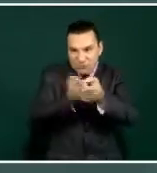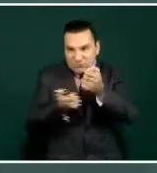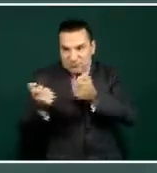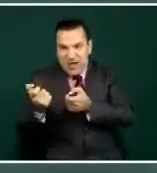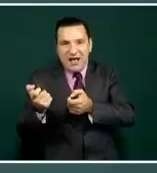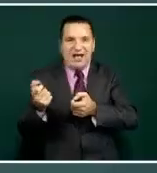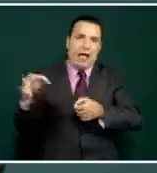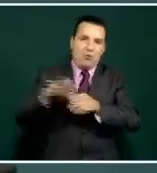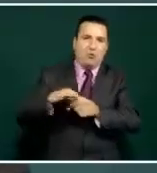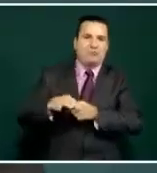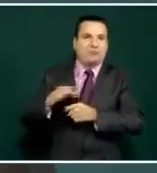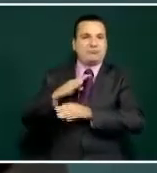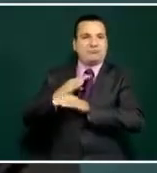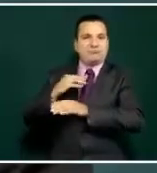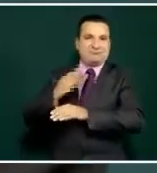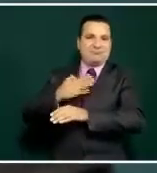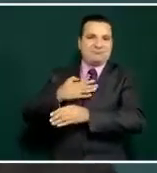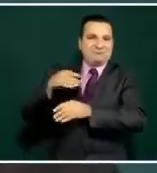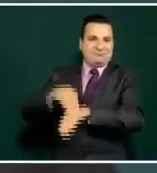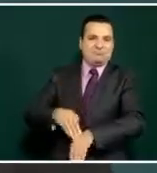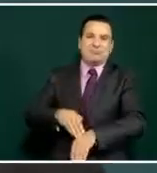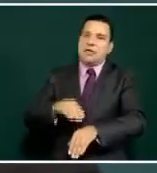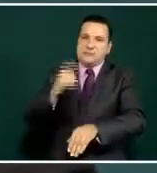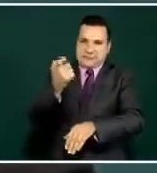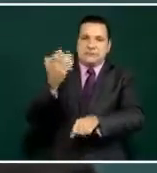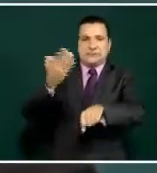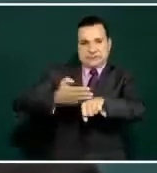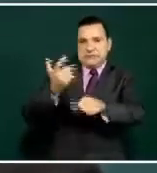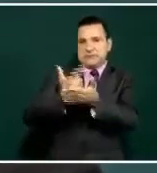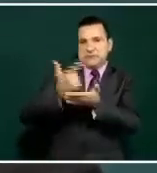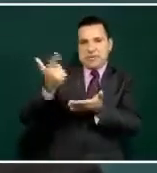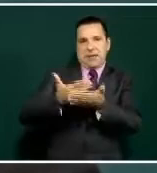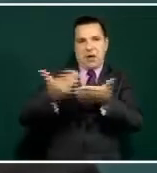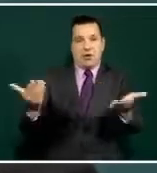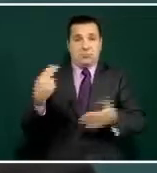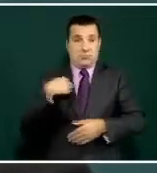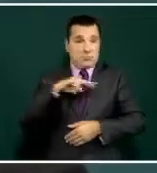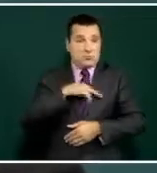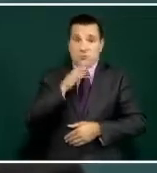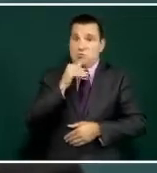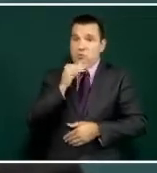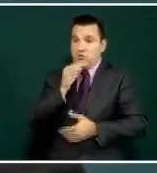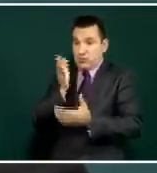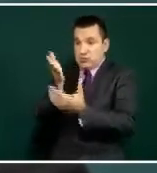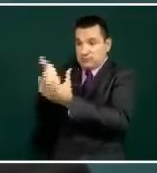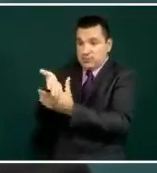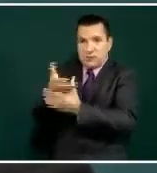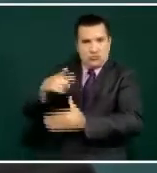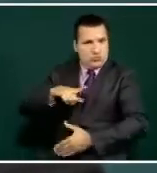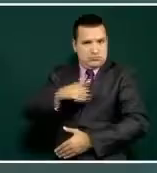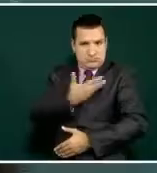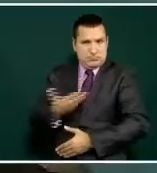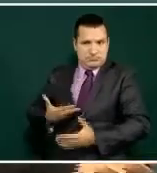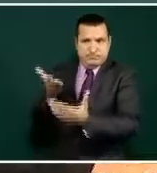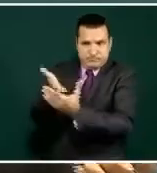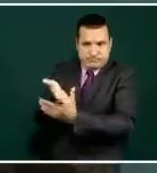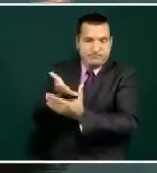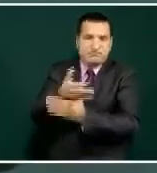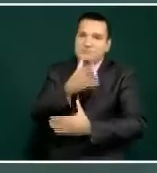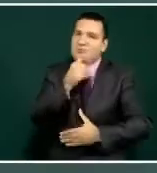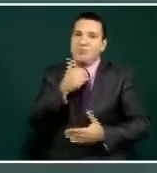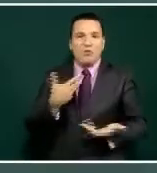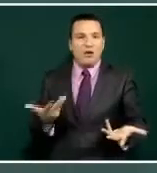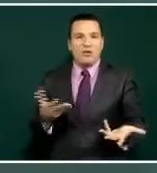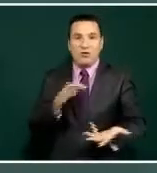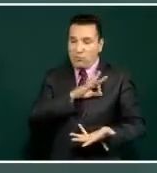nosotros no podemos intervenir y todos tenemos que ayudar, porque son